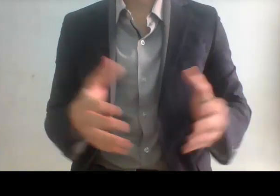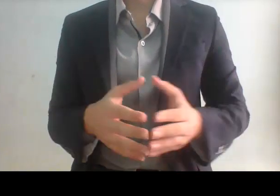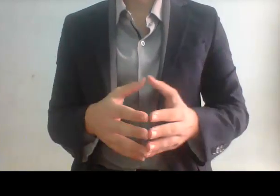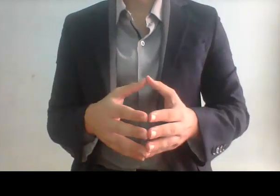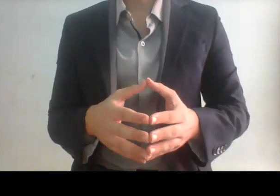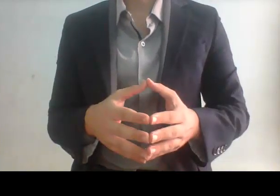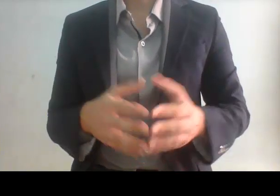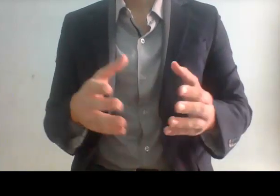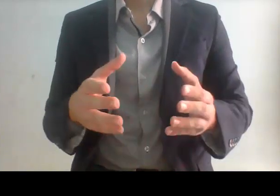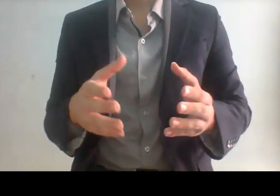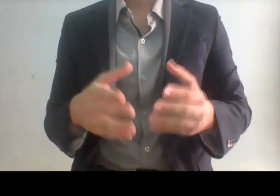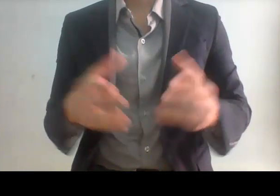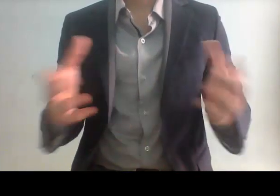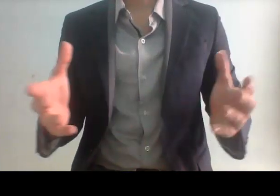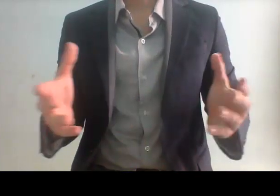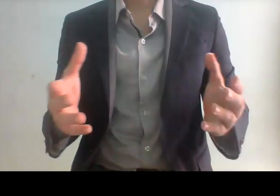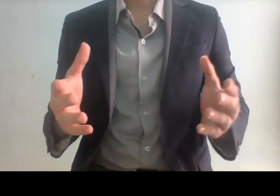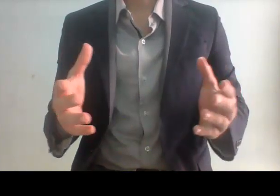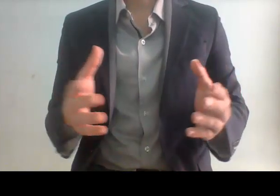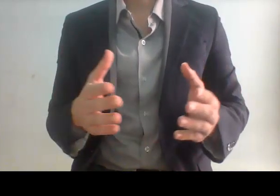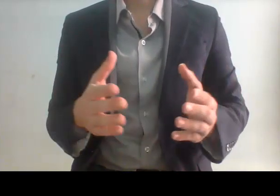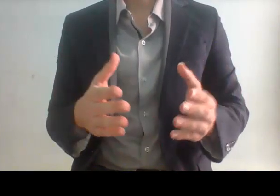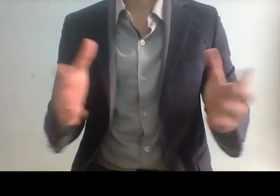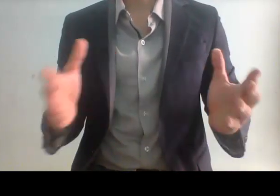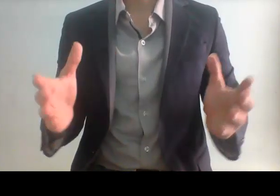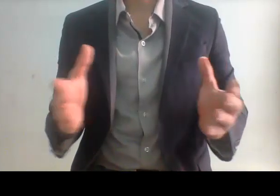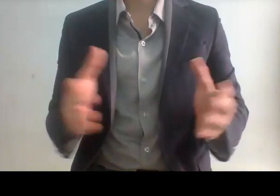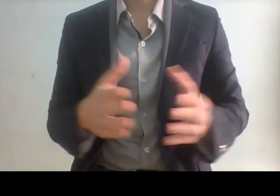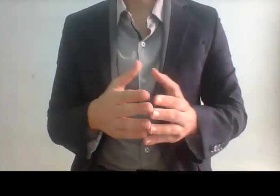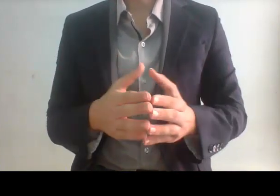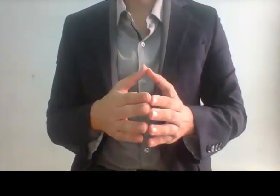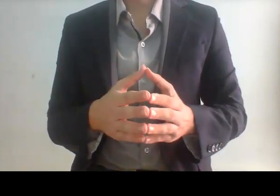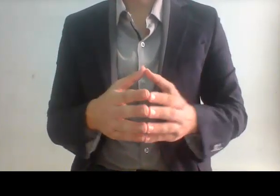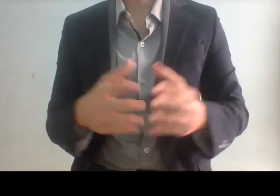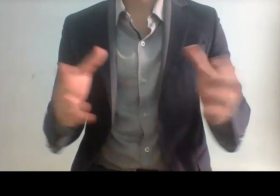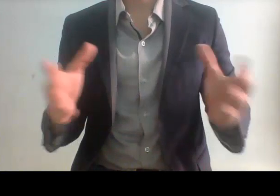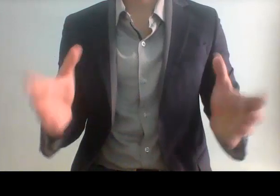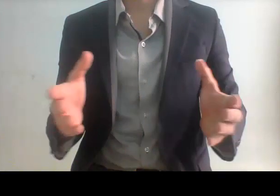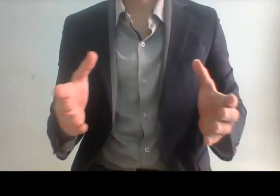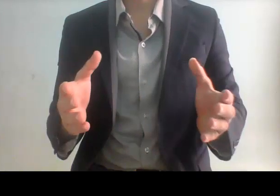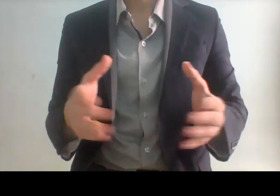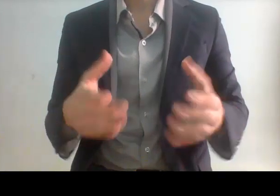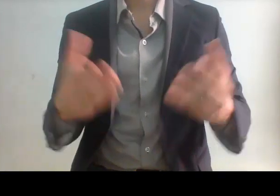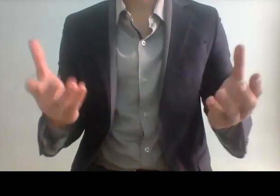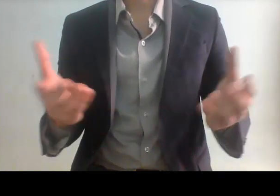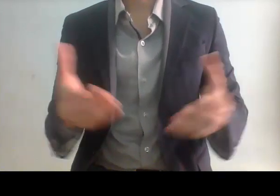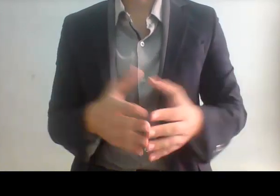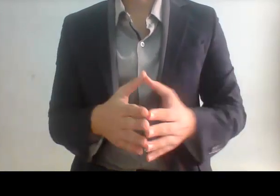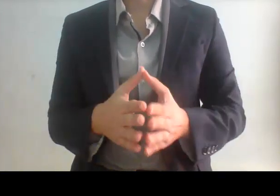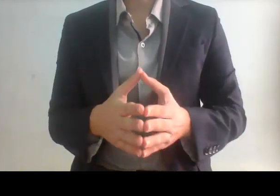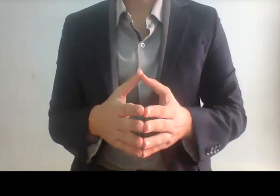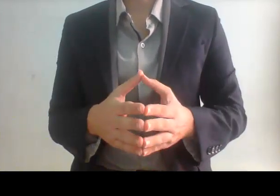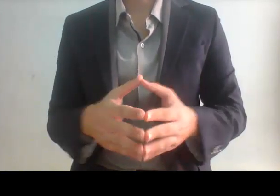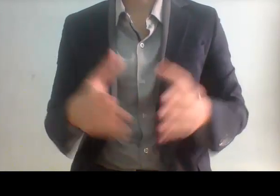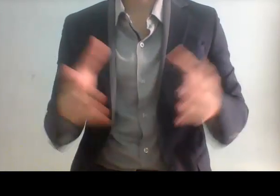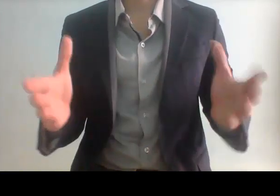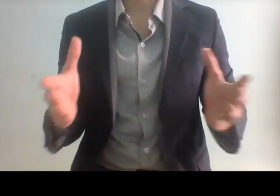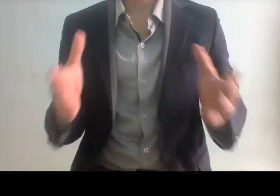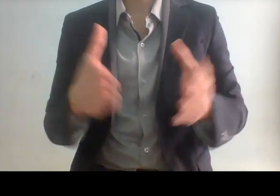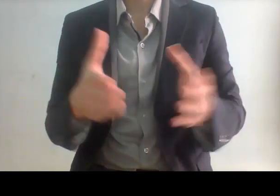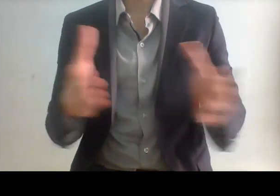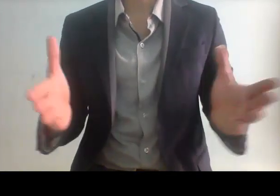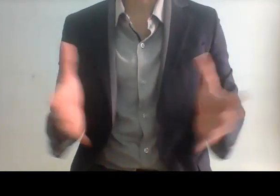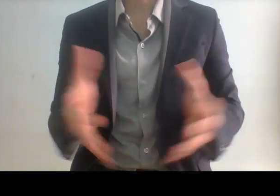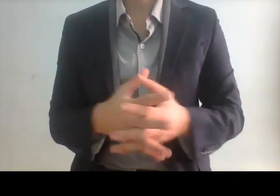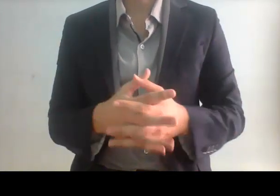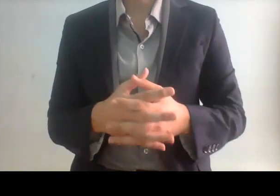a los primeros detenidos que colaboraron con estas empresas o que hicieron estas operaciones simuladas. Y bueno, esto ya se los había mencionado, y